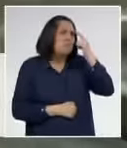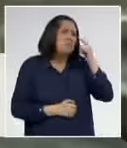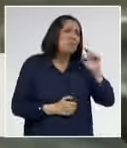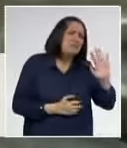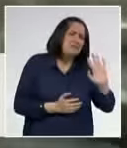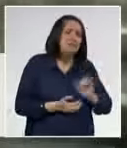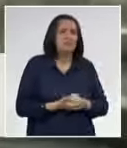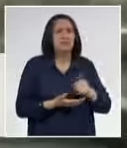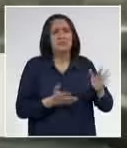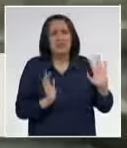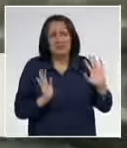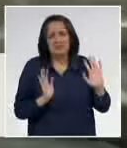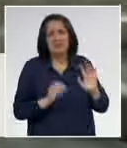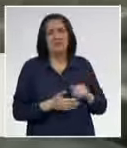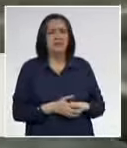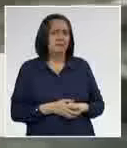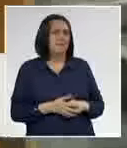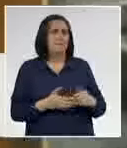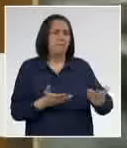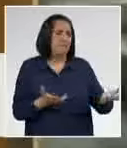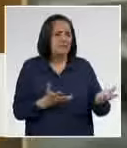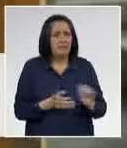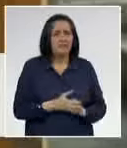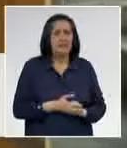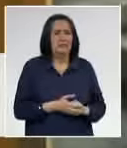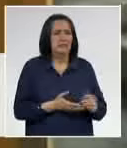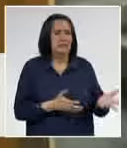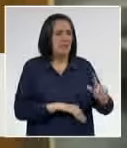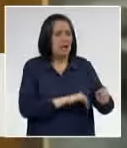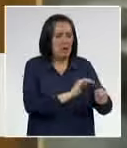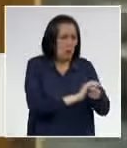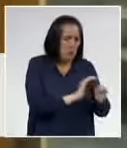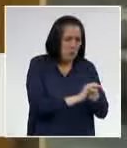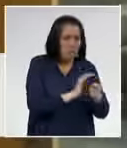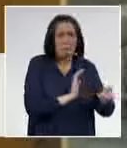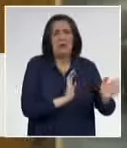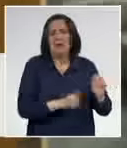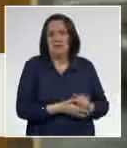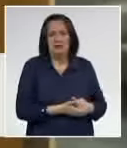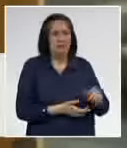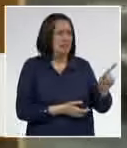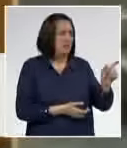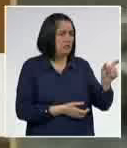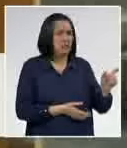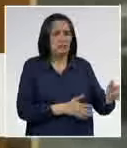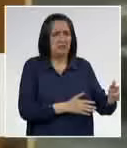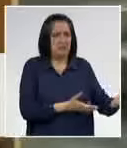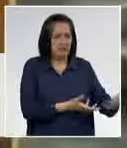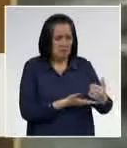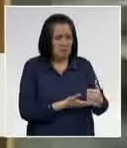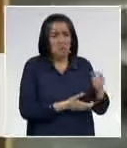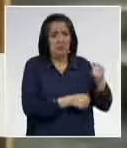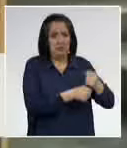siguiendo, evidentemente, la coima que cobró un